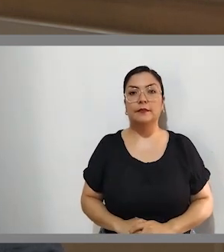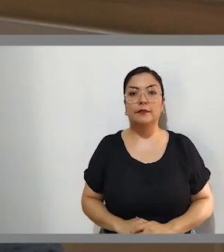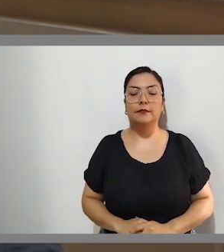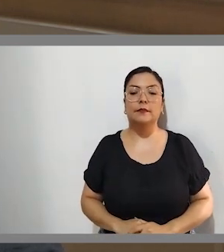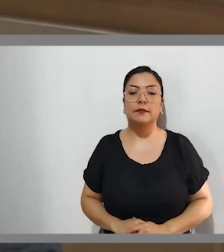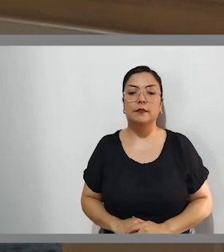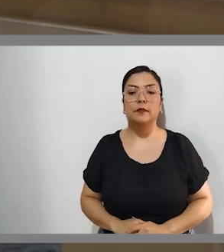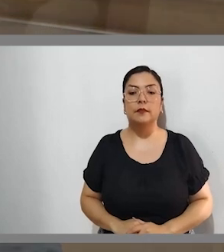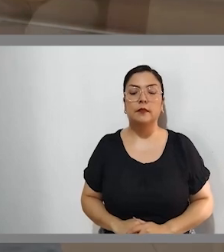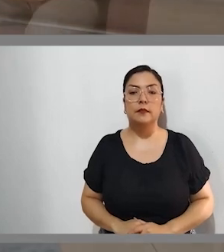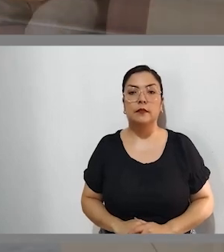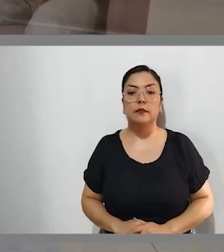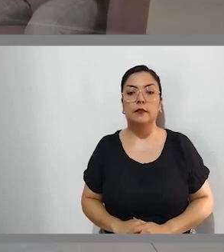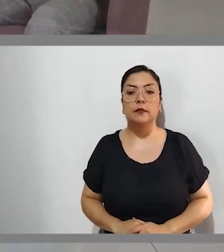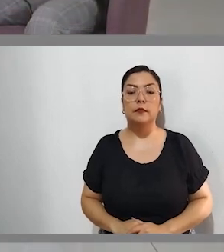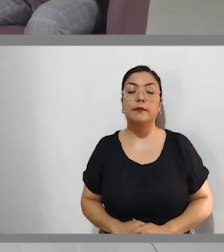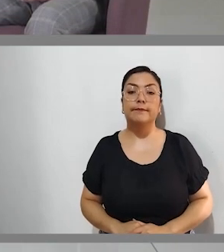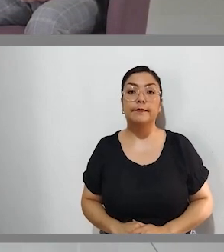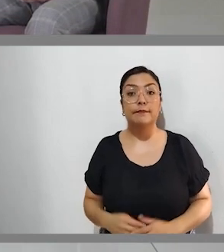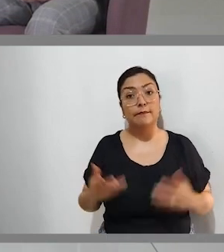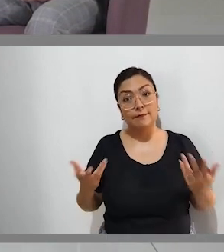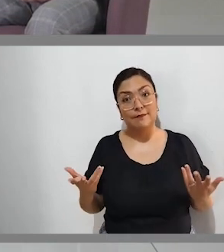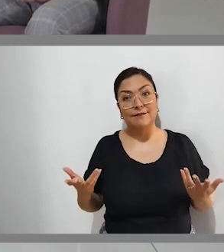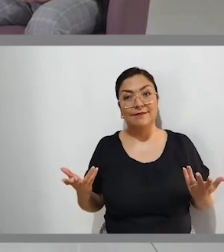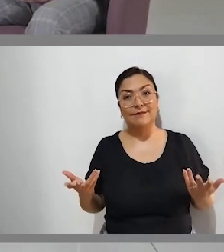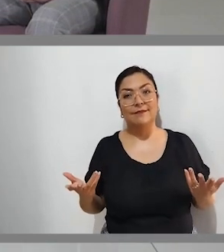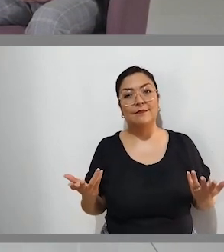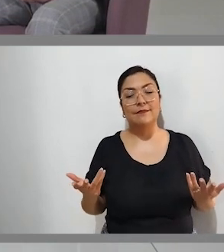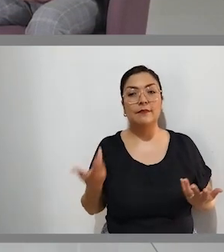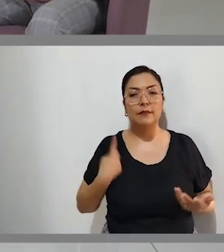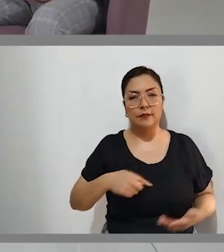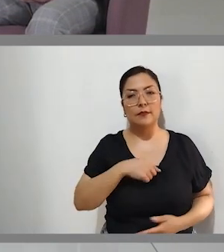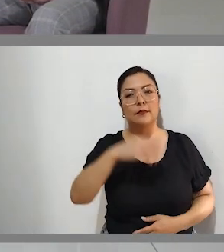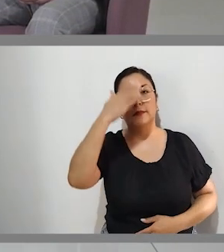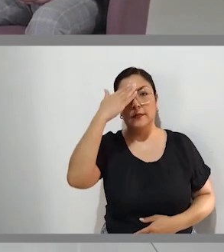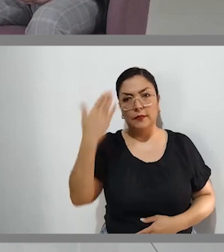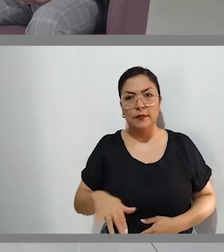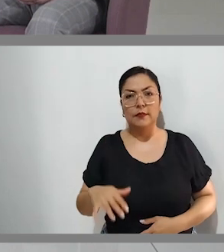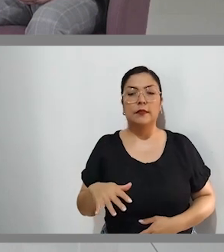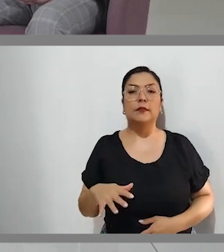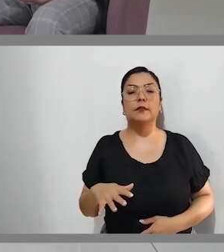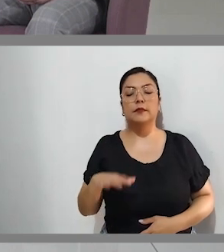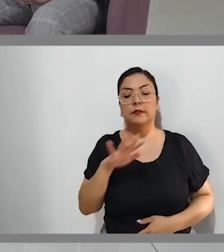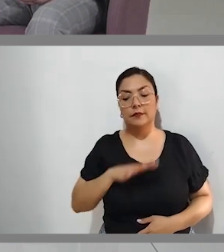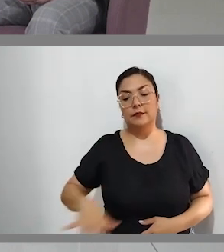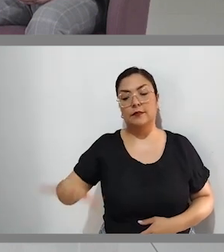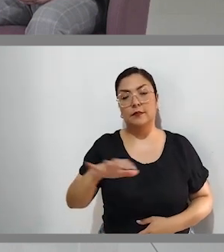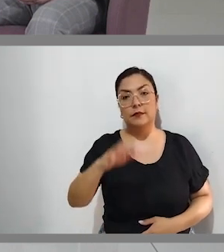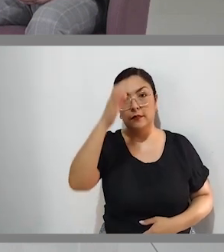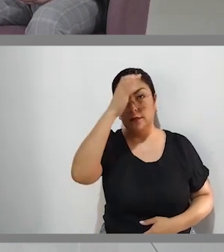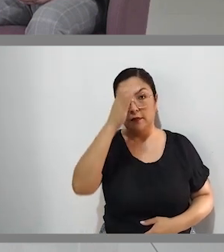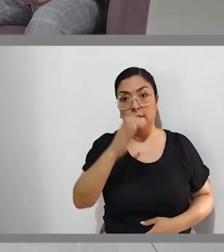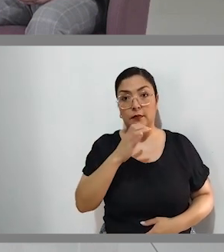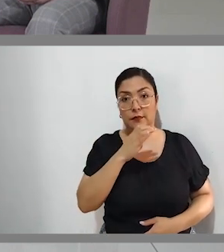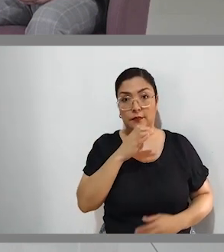Naturalmente debemos tener siempre previsto, en el caso del órgano electoral local sobre todo de Coahuila, que platicamos, el